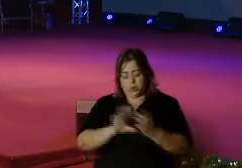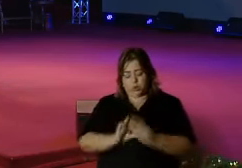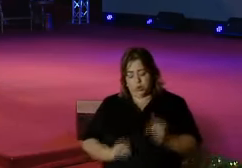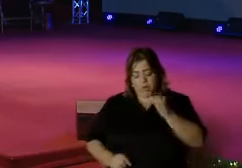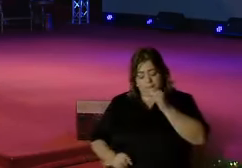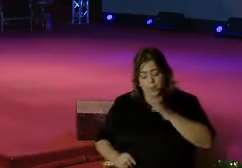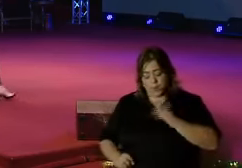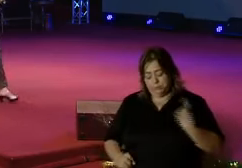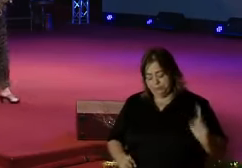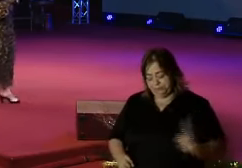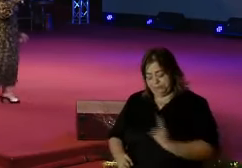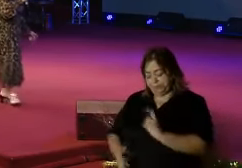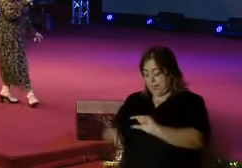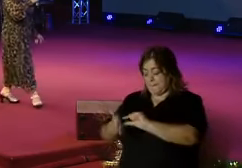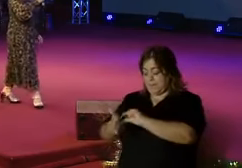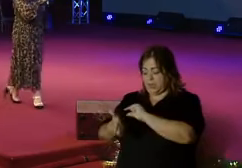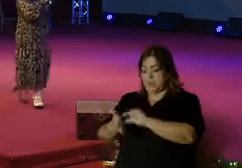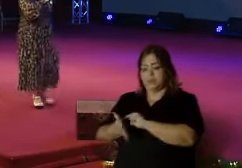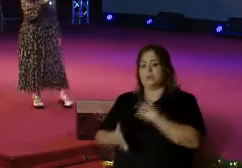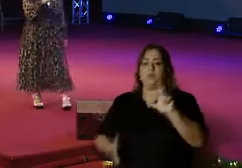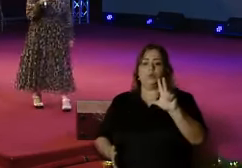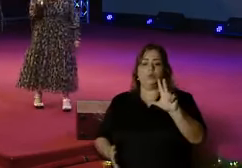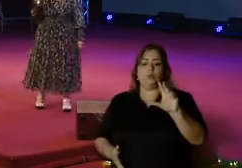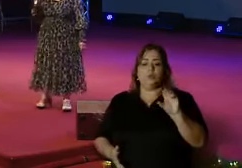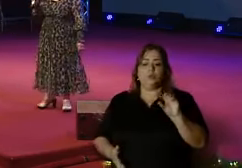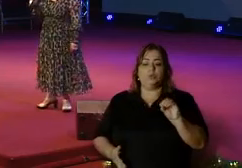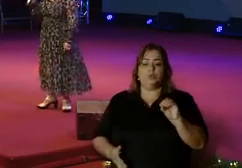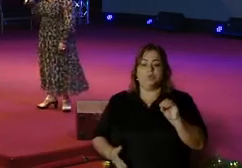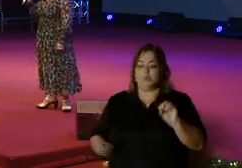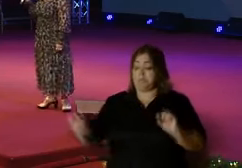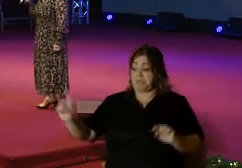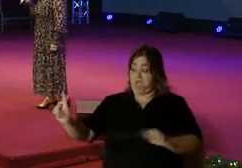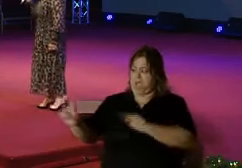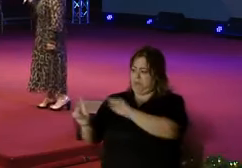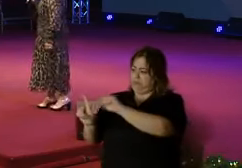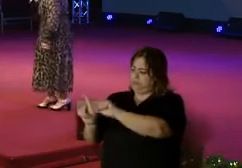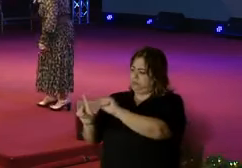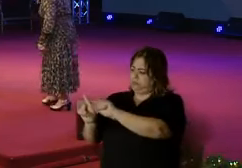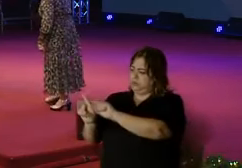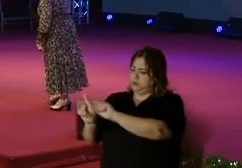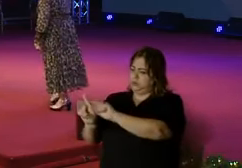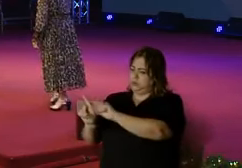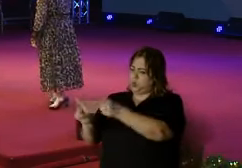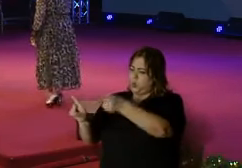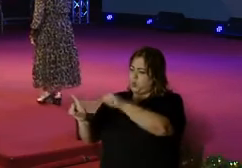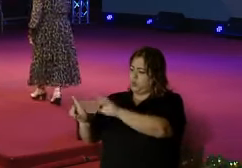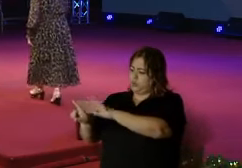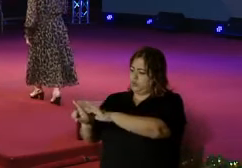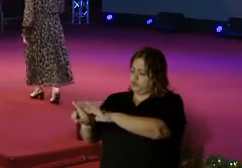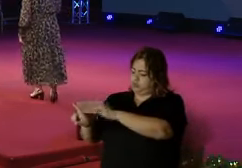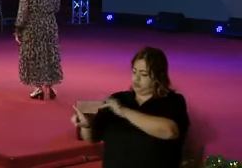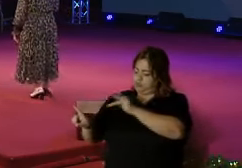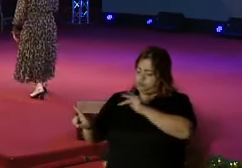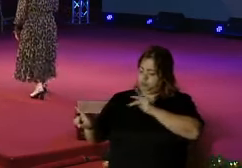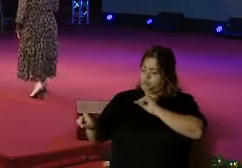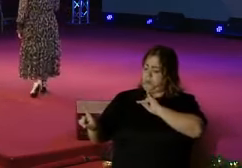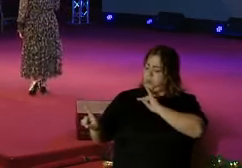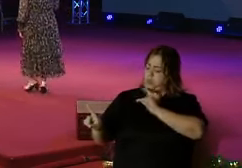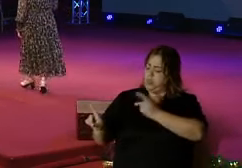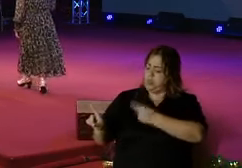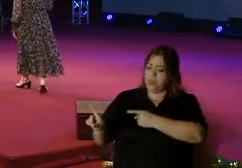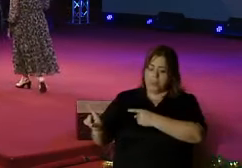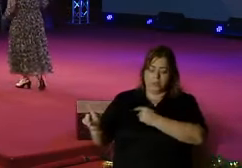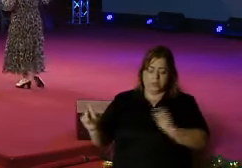Verso 30. Luego Jesús se dio cuenta que de él salió ¿qué? Poder.